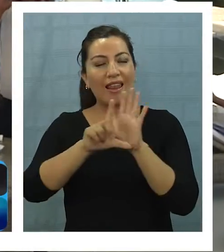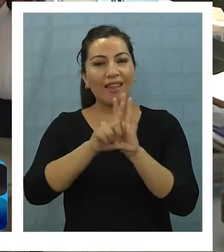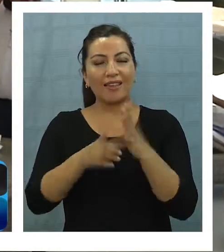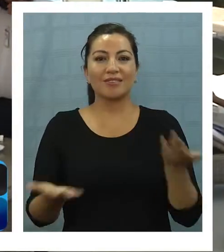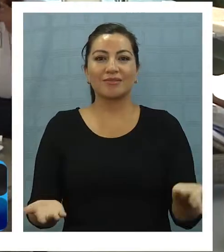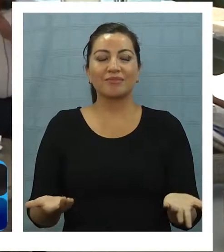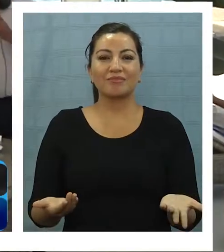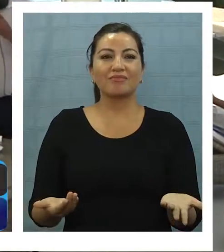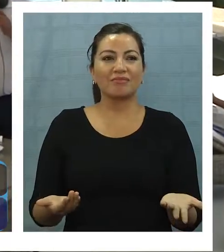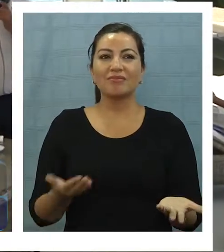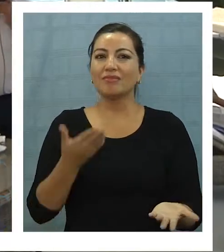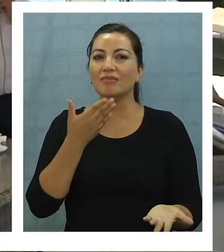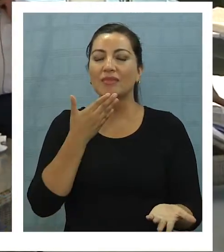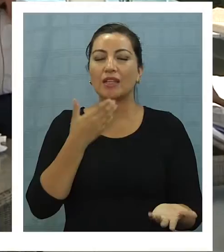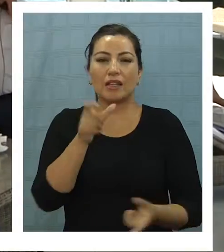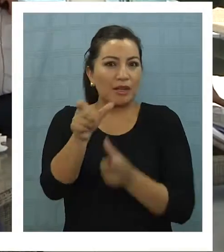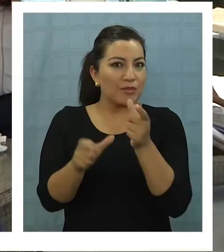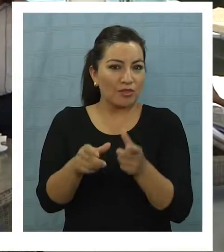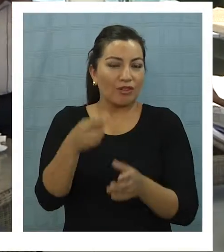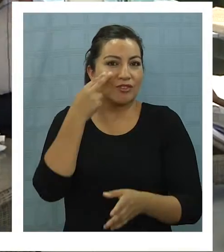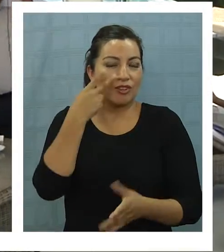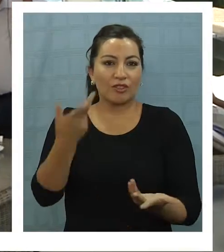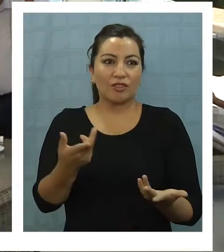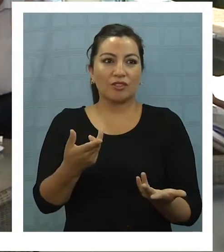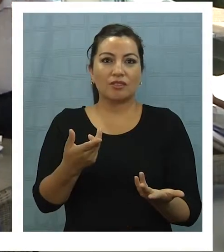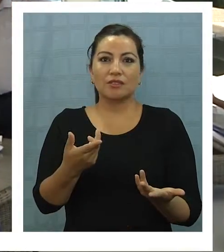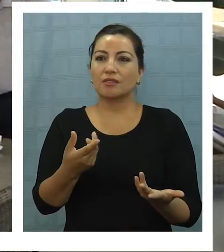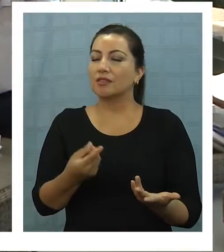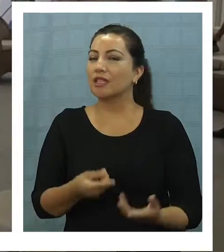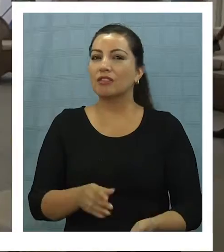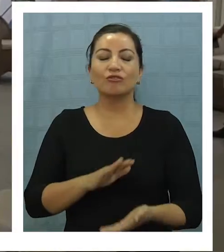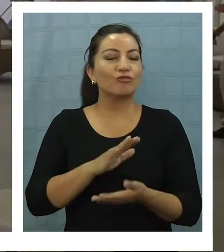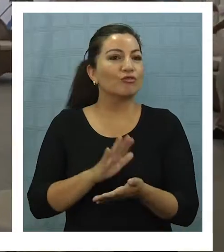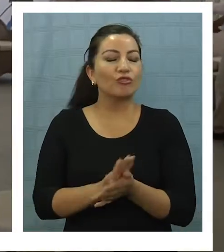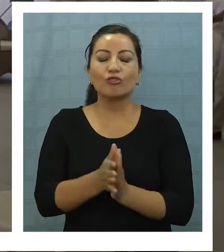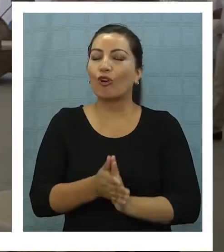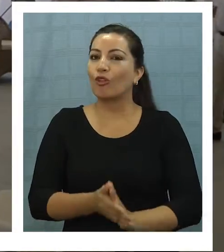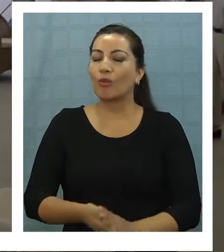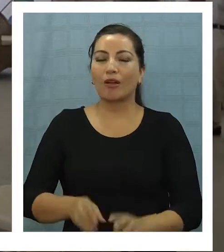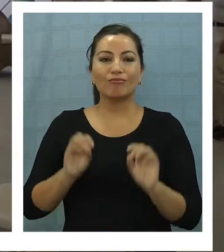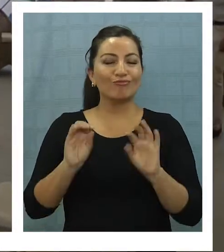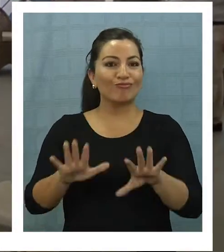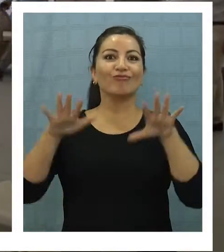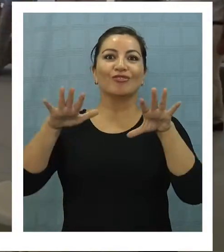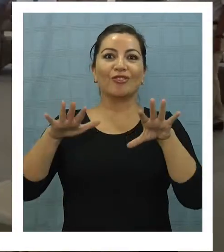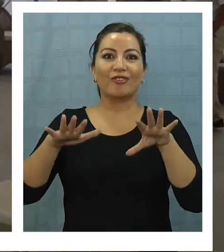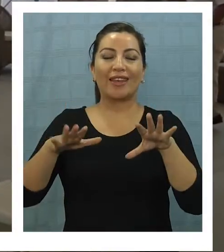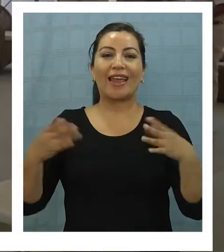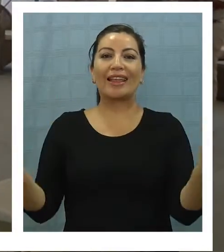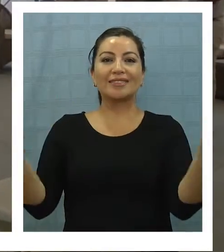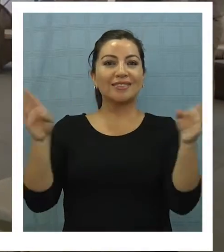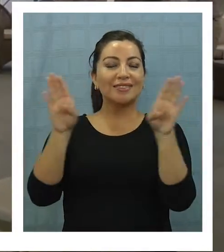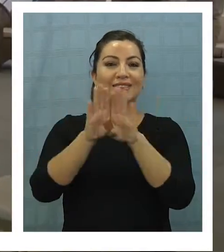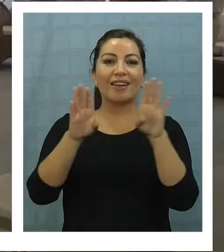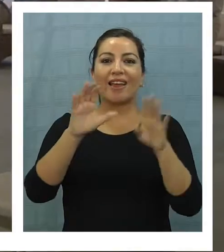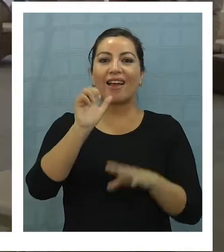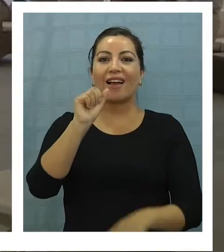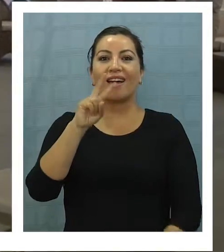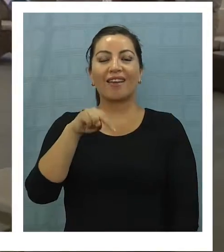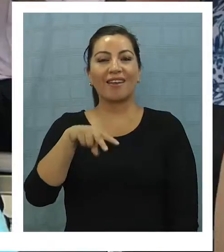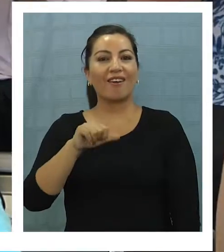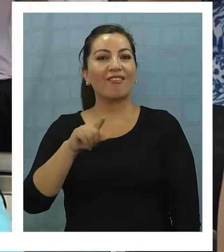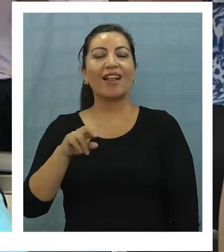tremendo conocimiento de la gente, por lo tanto va ser un broche de oro el cierre del Carnaval de Iquique